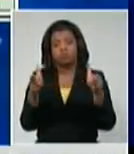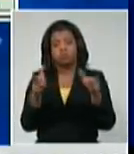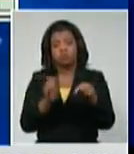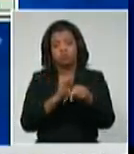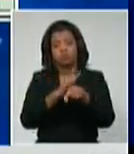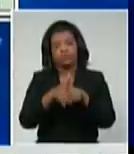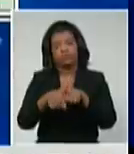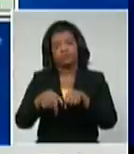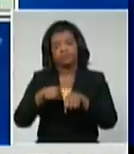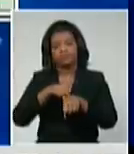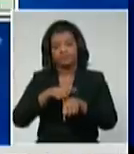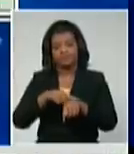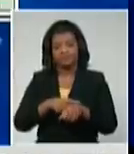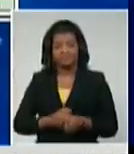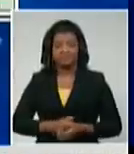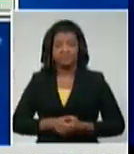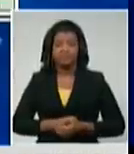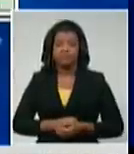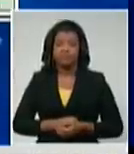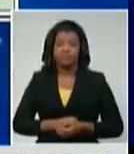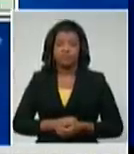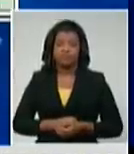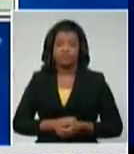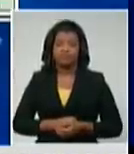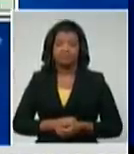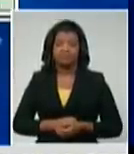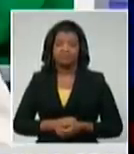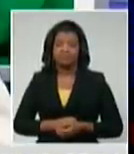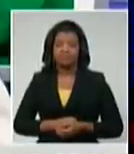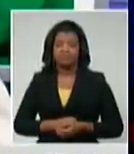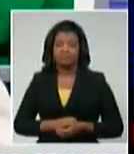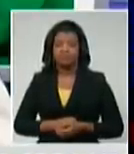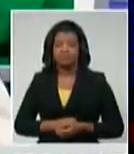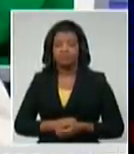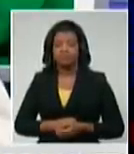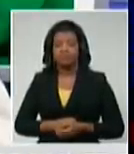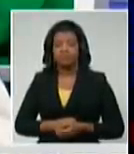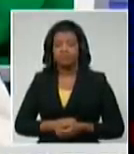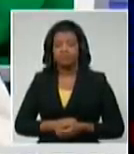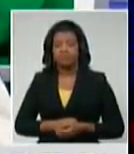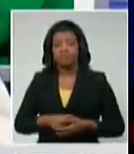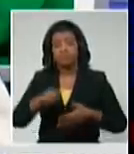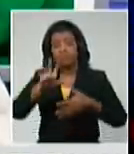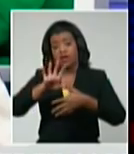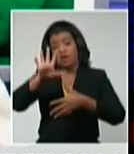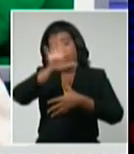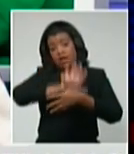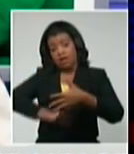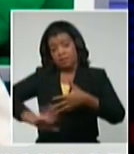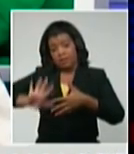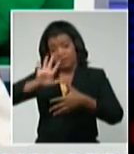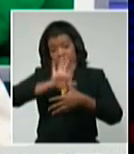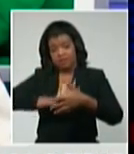enfermedad. Nuestra región, la región de las Américas, que